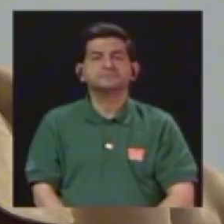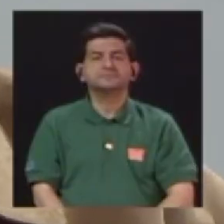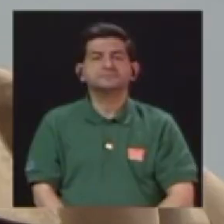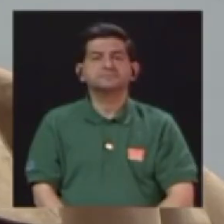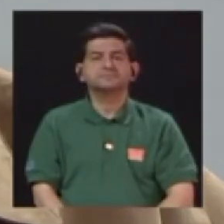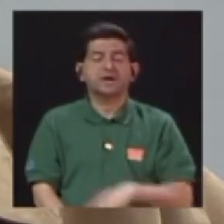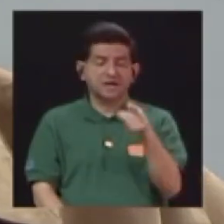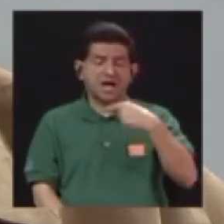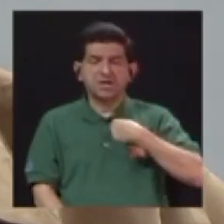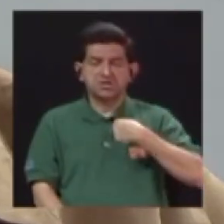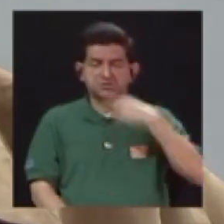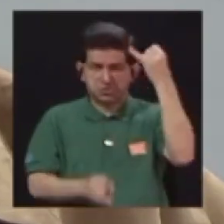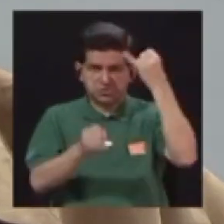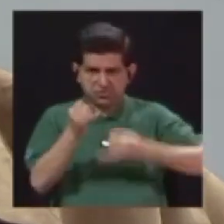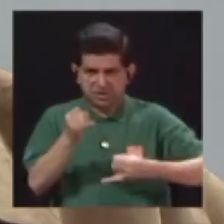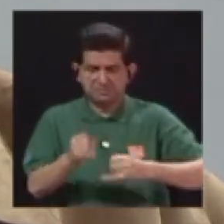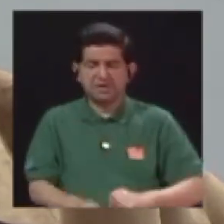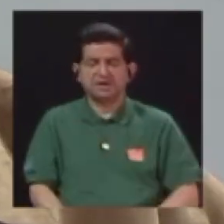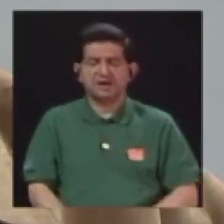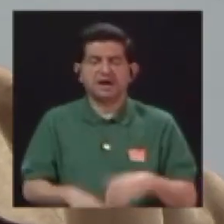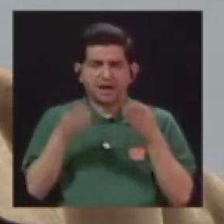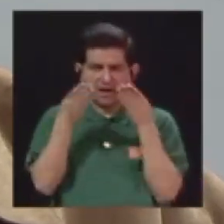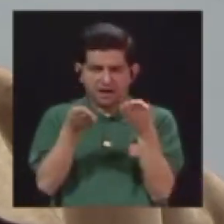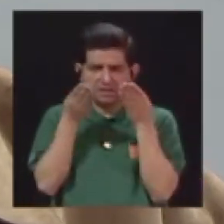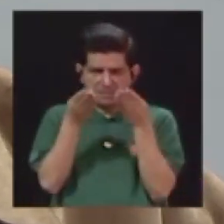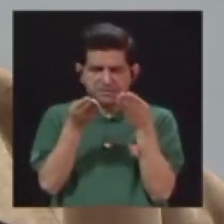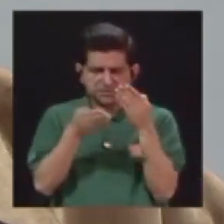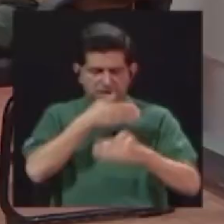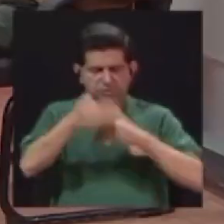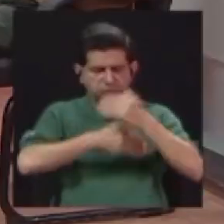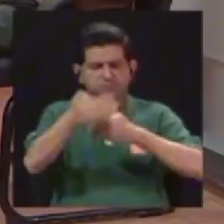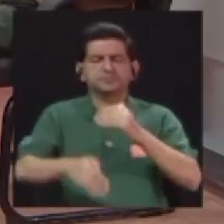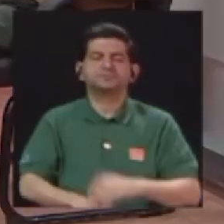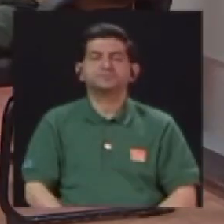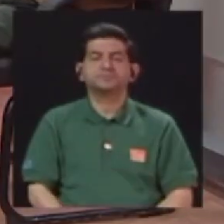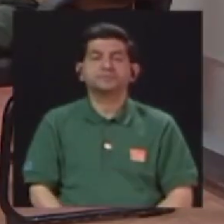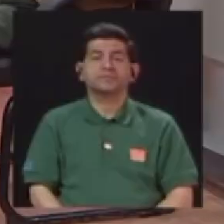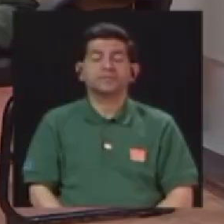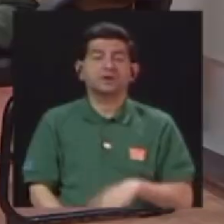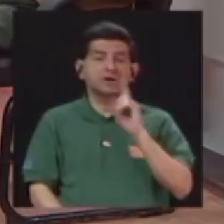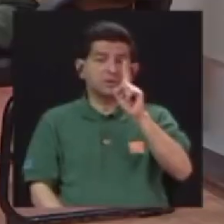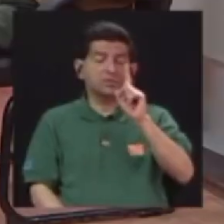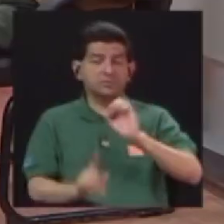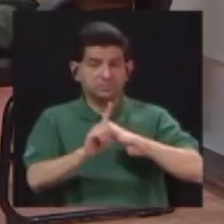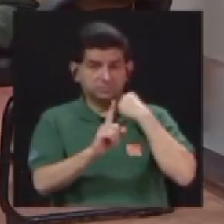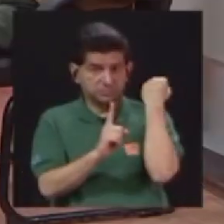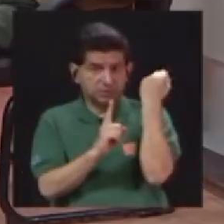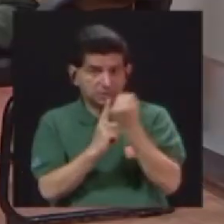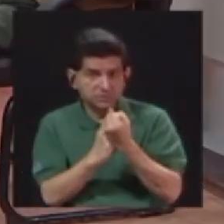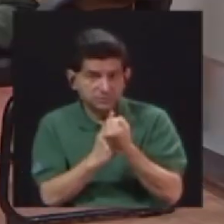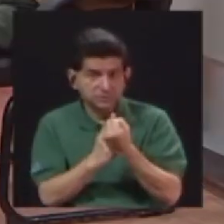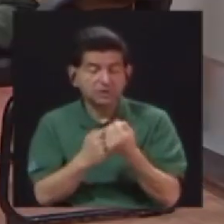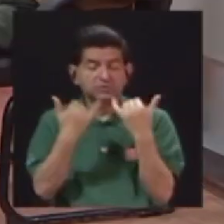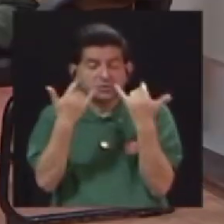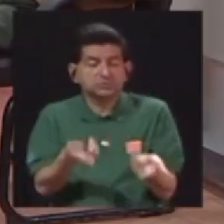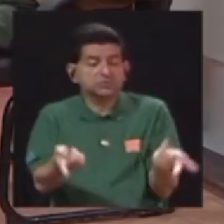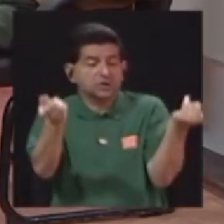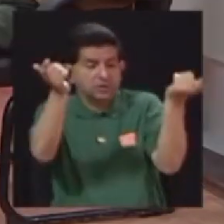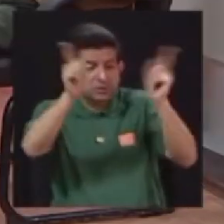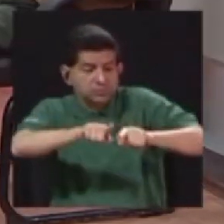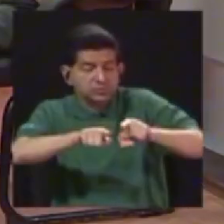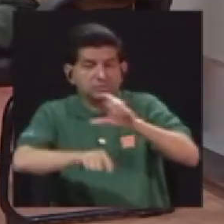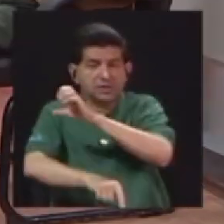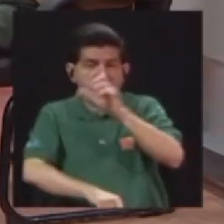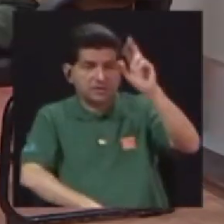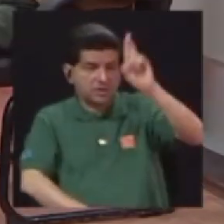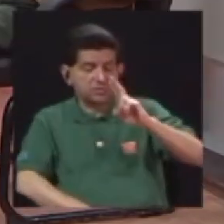Y ahí terminé y saqué mi bachillerato. Bueno, y una de las cosas que se había presentado en la Costa